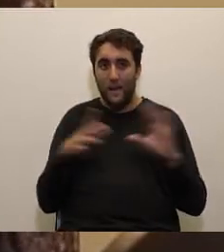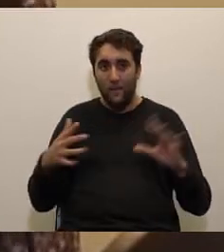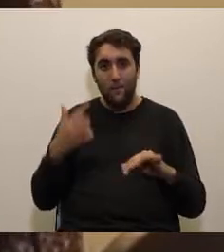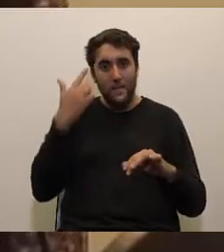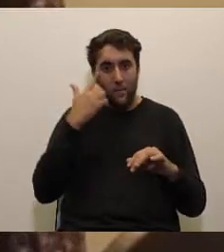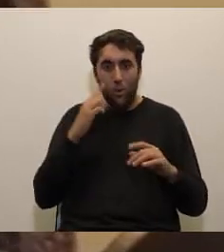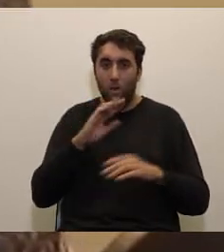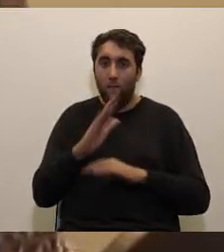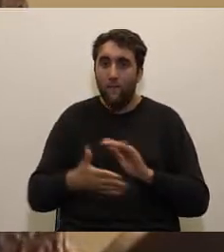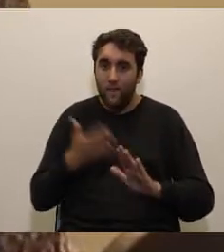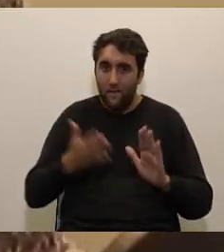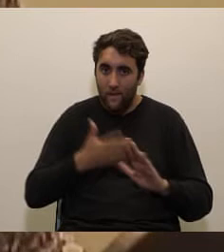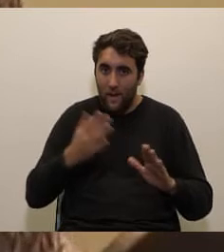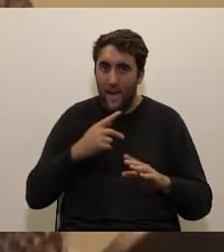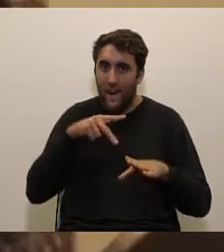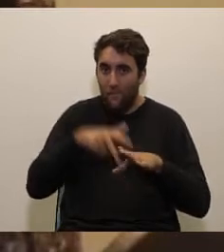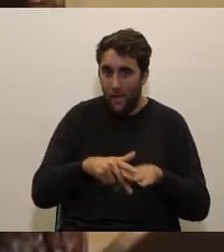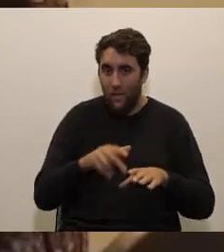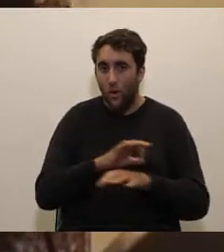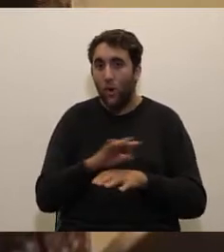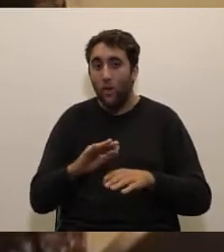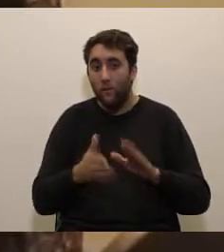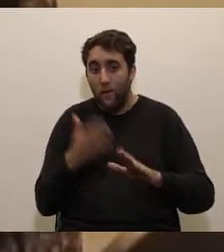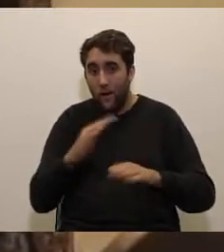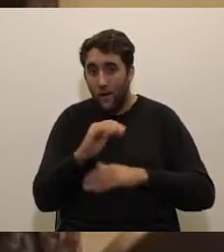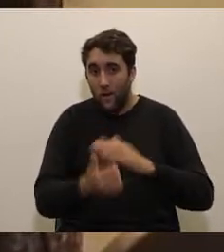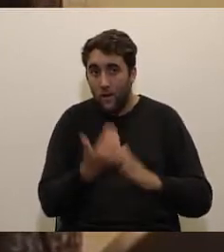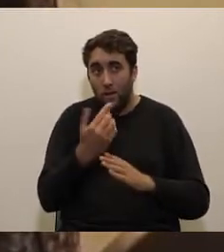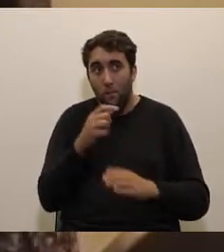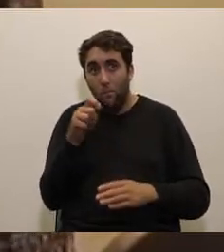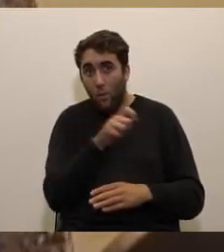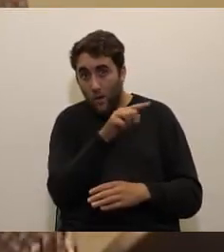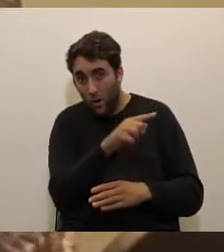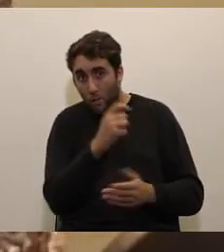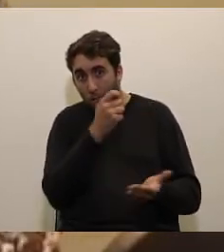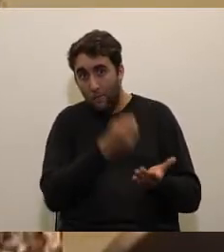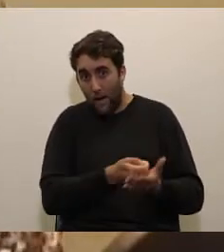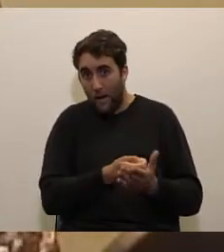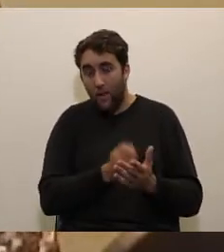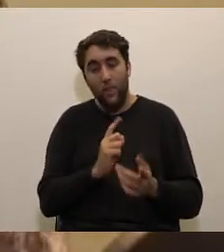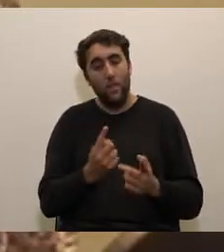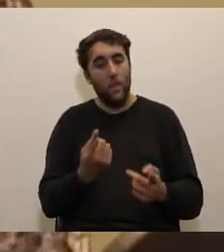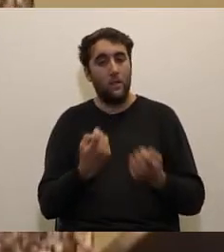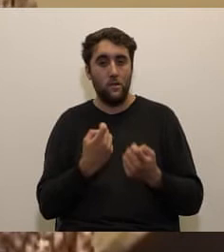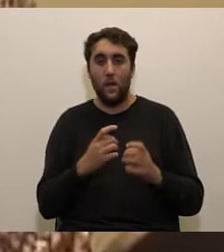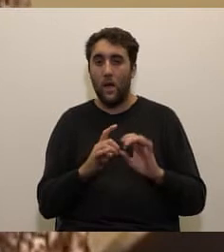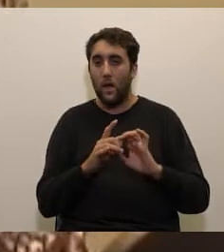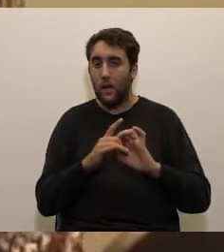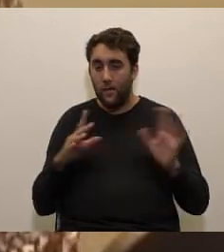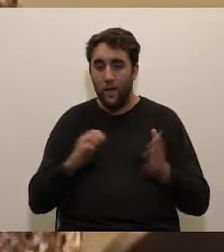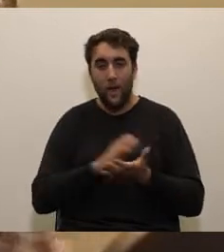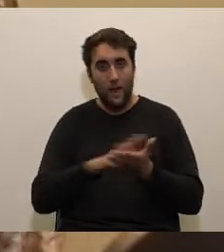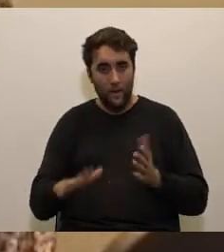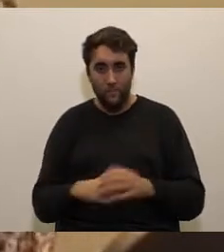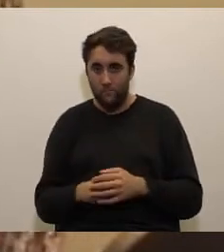un contenido, una herramienta, una tecnología es desarrollada por fondos públicos, tiene que ser de acceso abierto y gratuito,